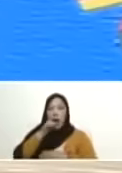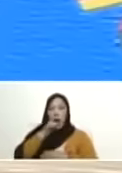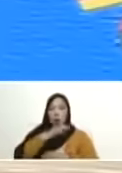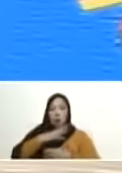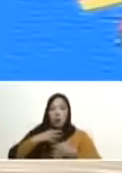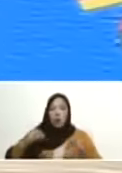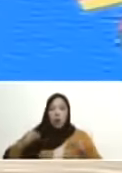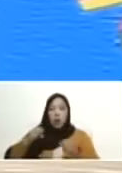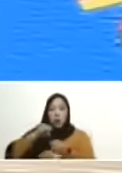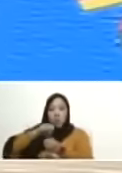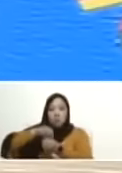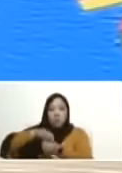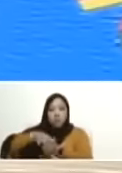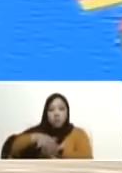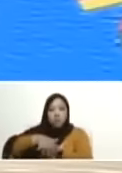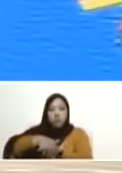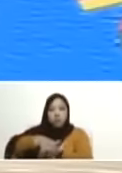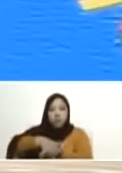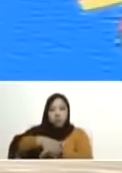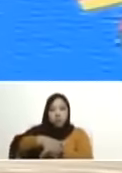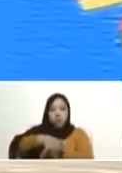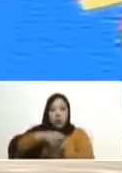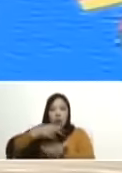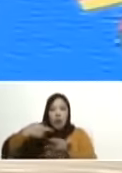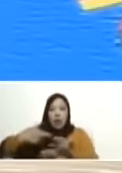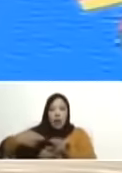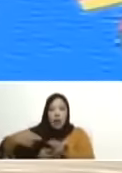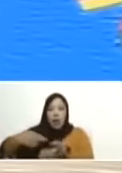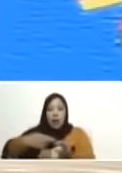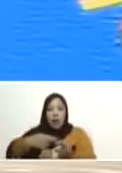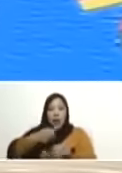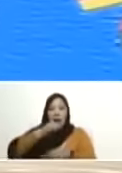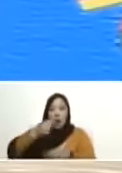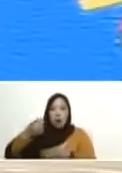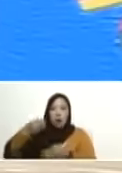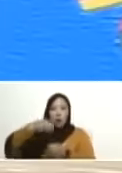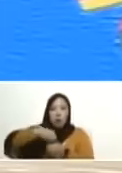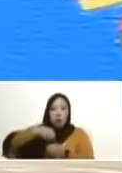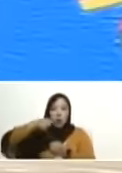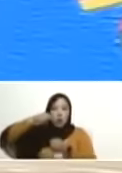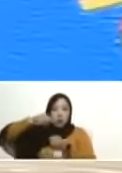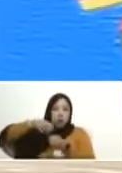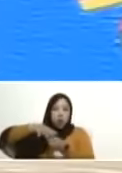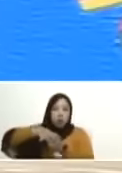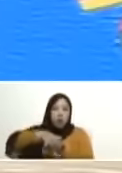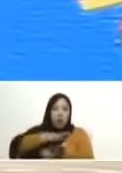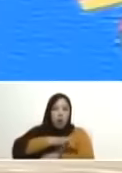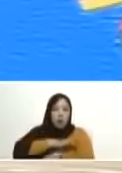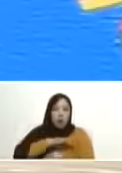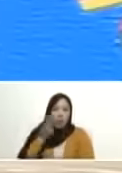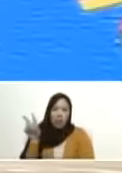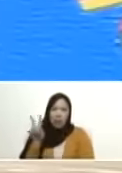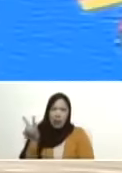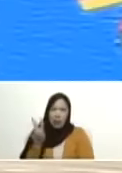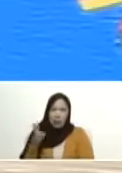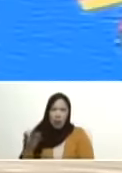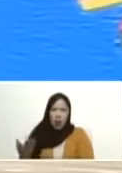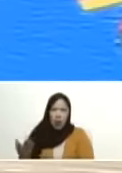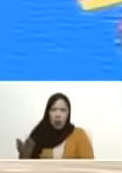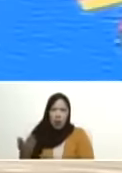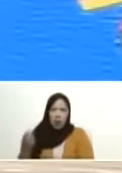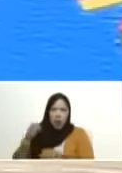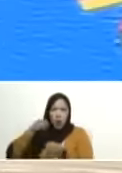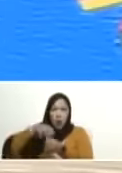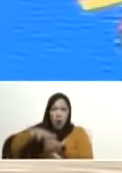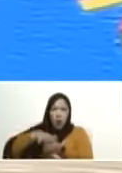Delta Macuro, en aguas incontrovertiblemente venezolanas, en